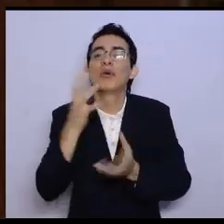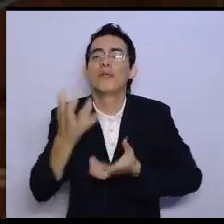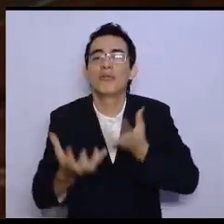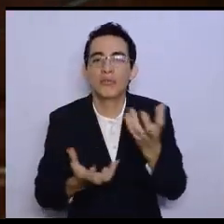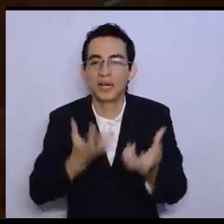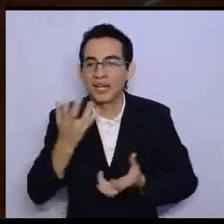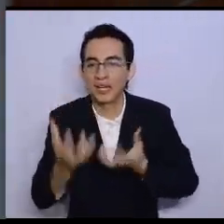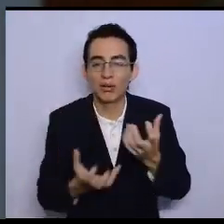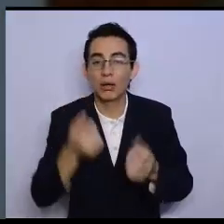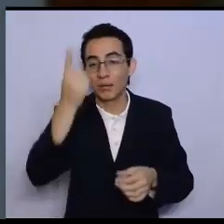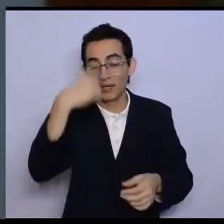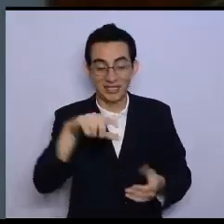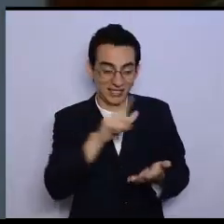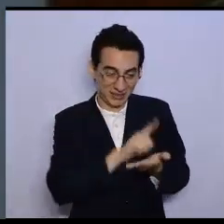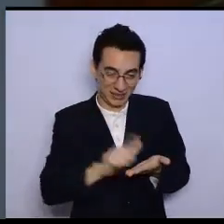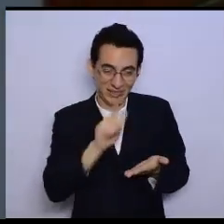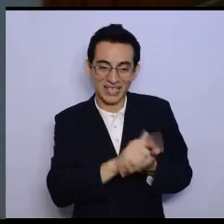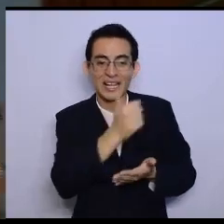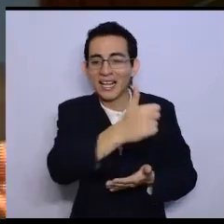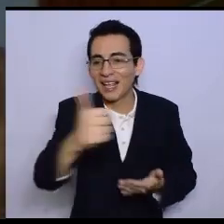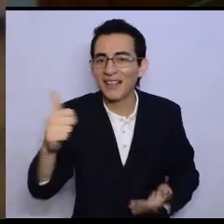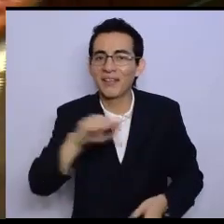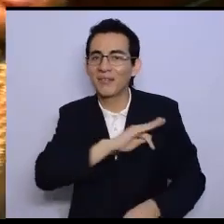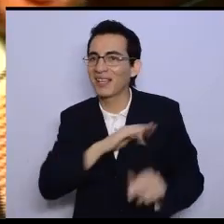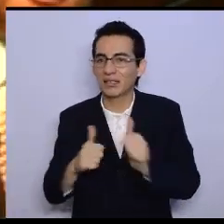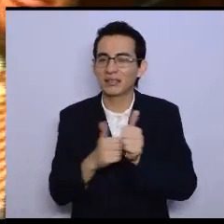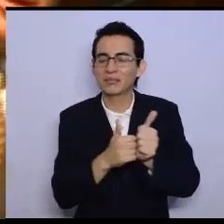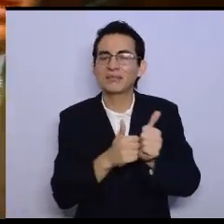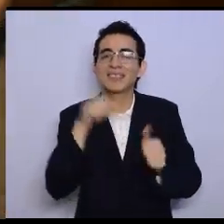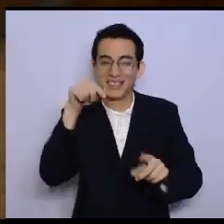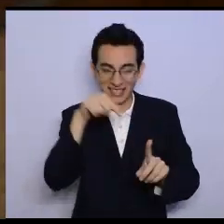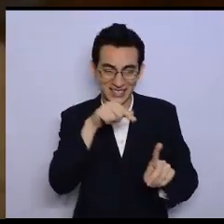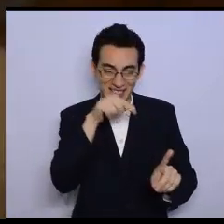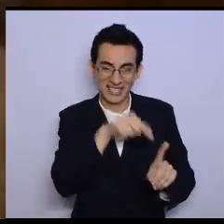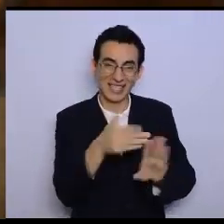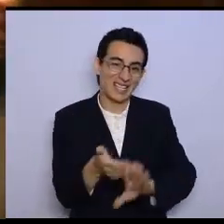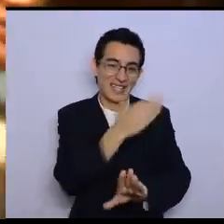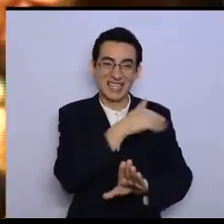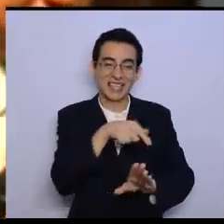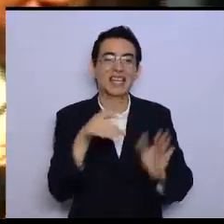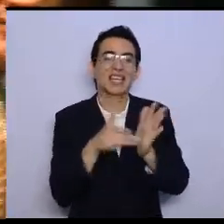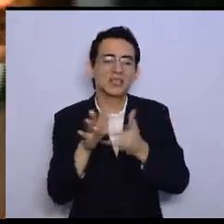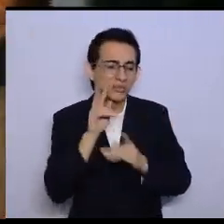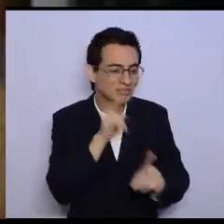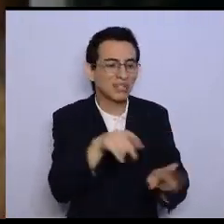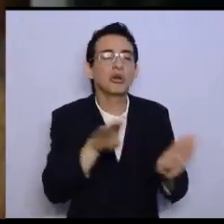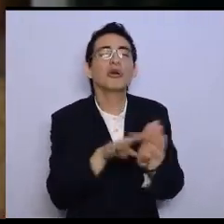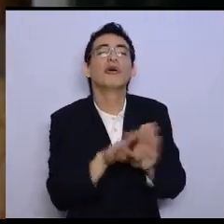del fuego al crisol para purificar su fe. Y en ese momento su fe era como de 5 quilates.